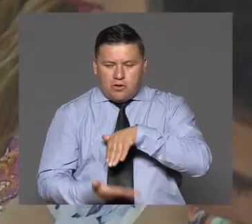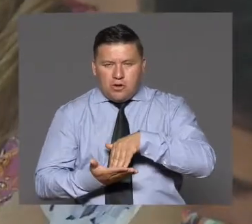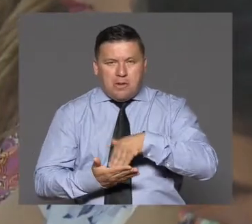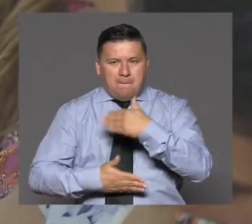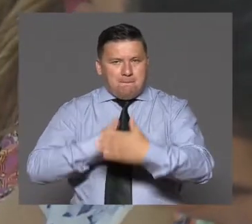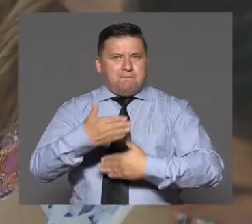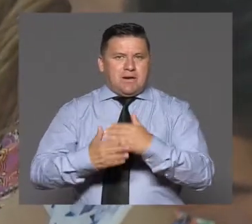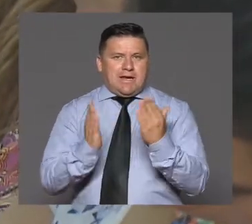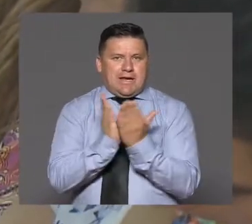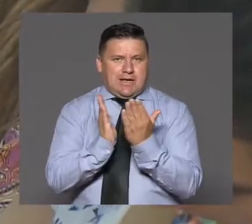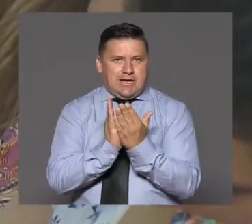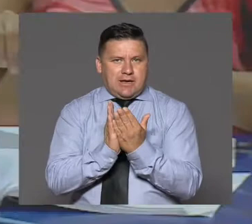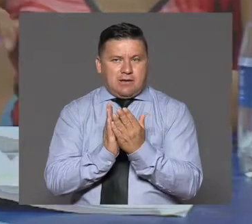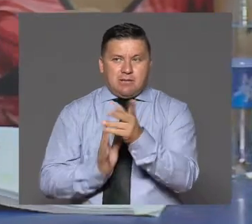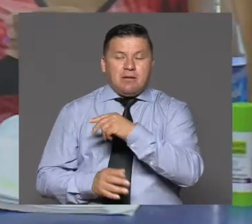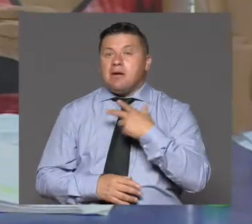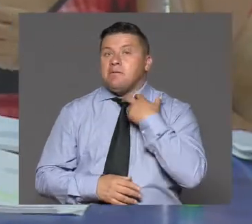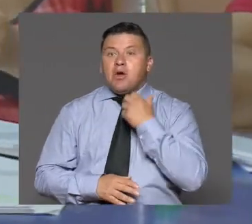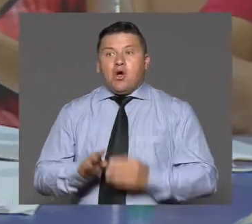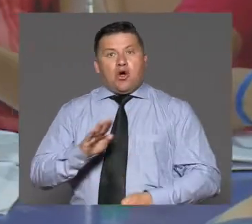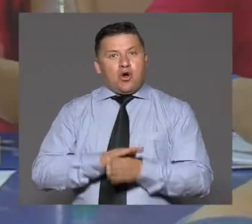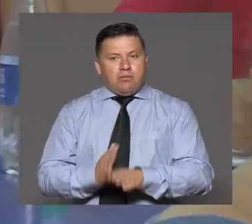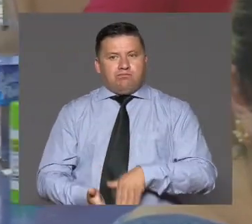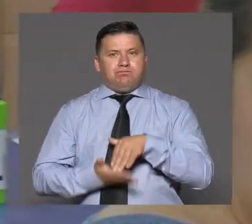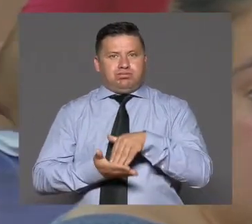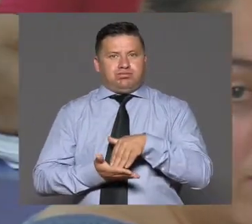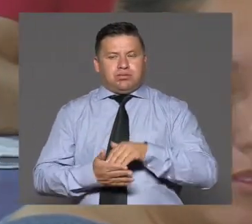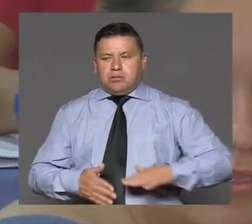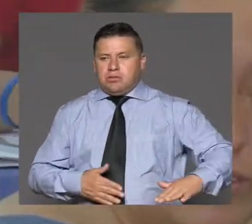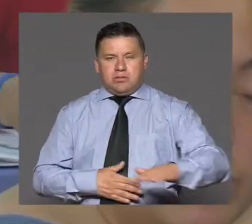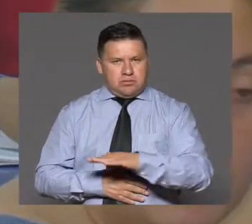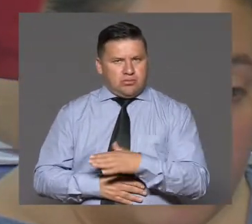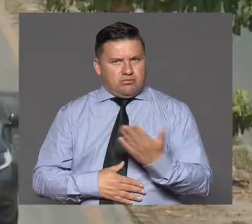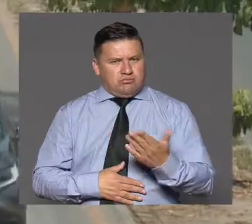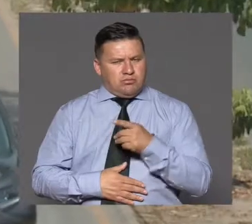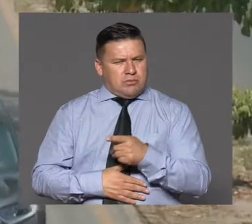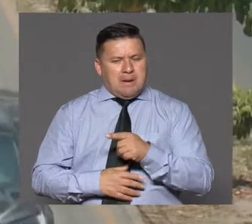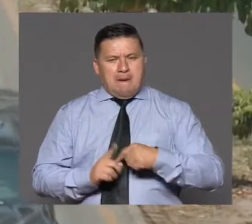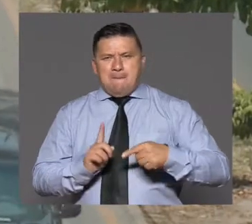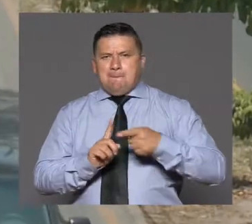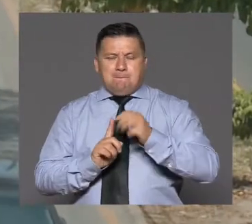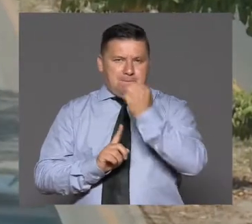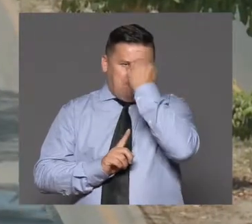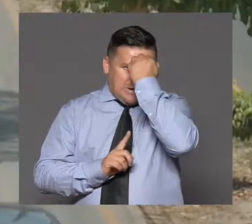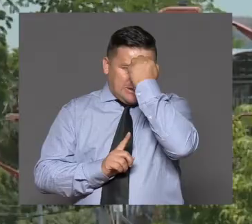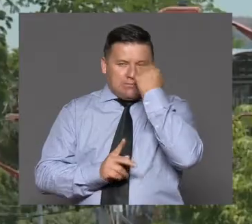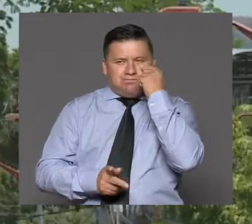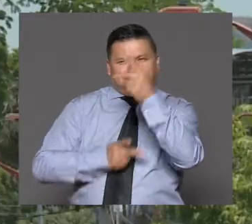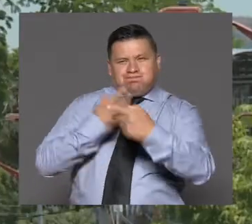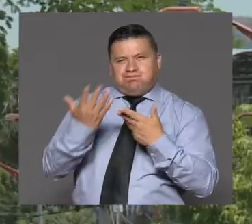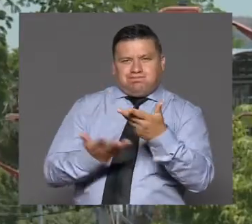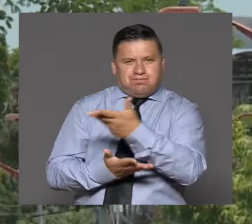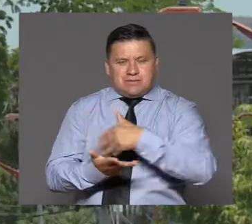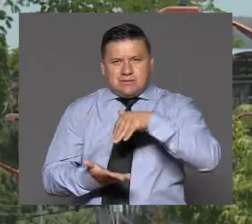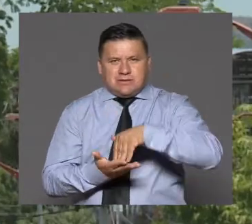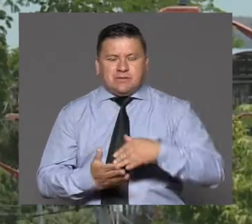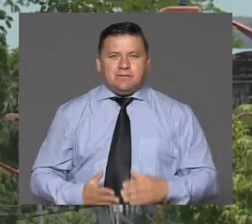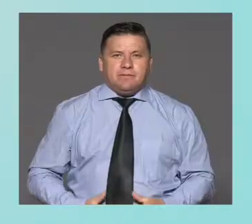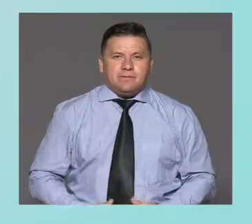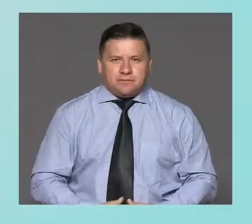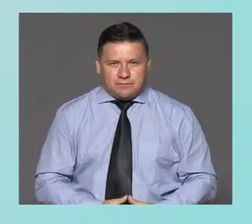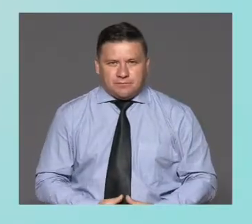procesos educativos para que los melgarenses sigan posicionando su municipio como uno de los principales destinos turísticos del centro del